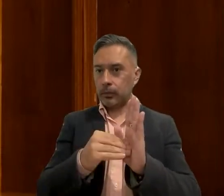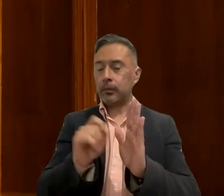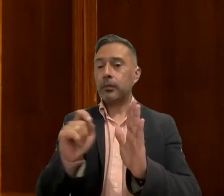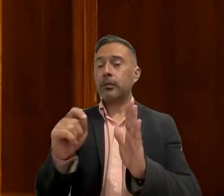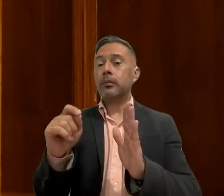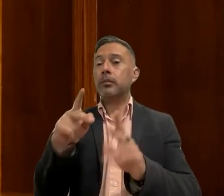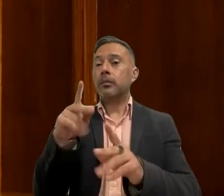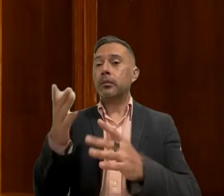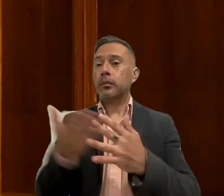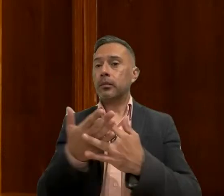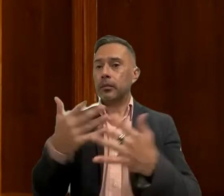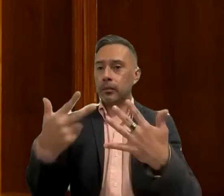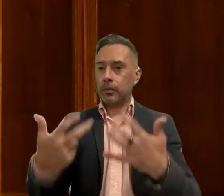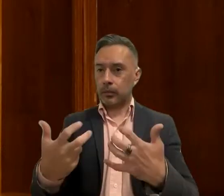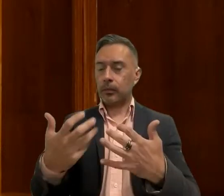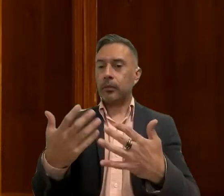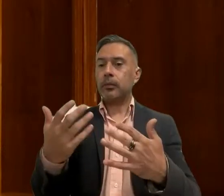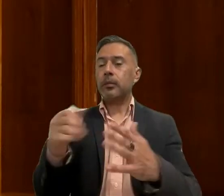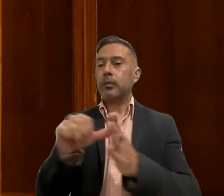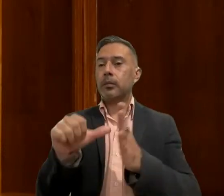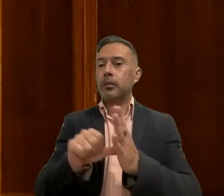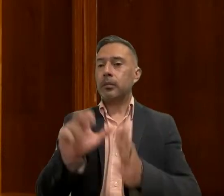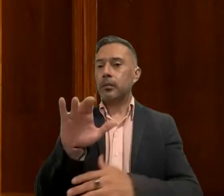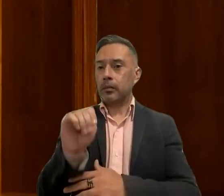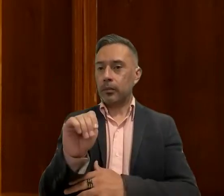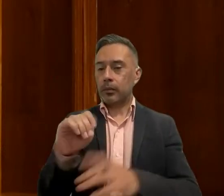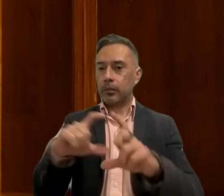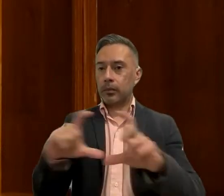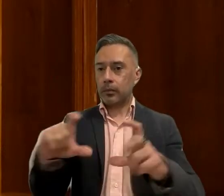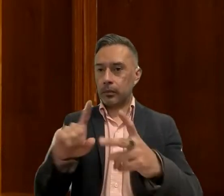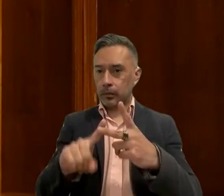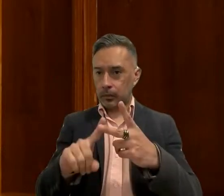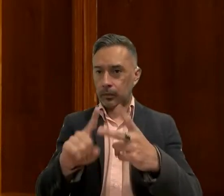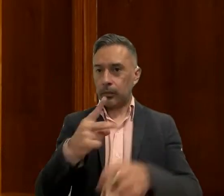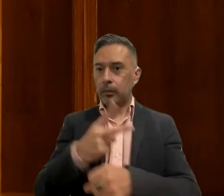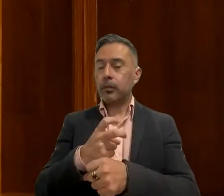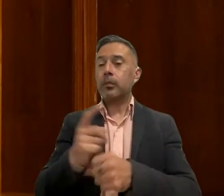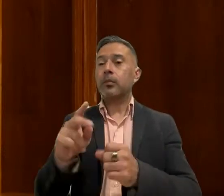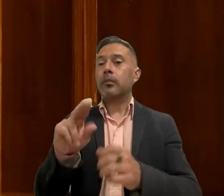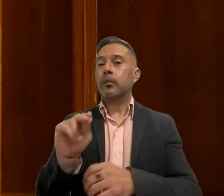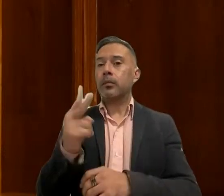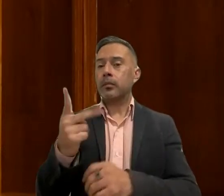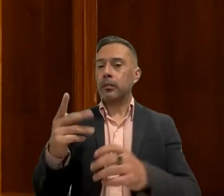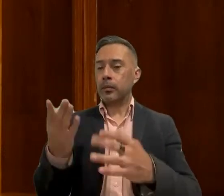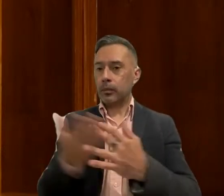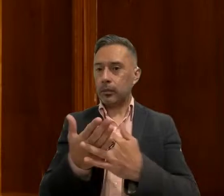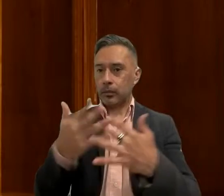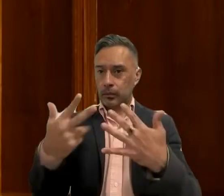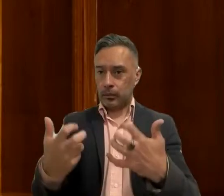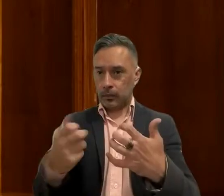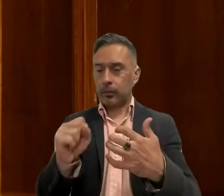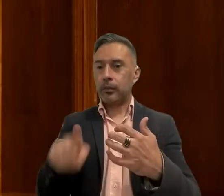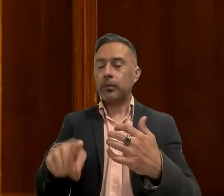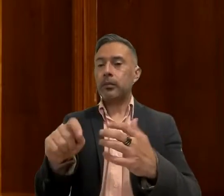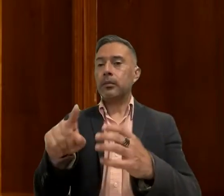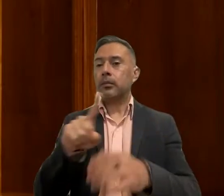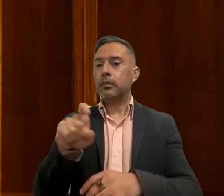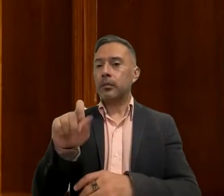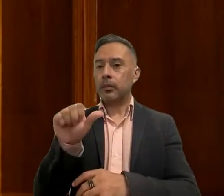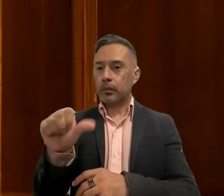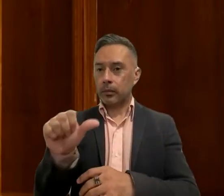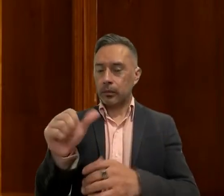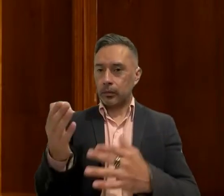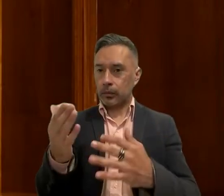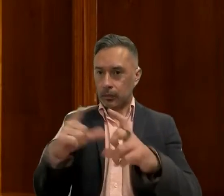octava, 59, el párrafo segundo, 82, la fracción octava y 116, párrafo segundo,